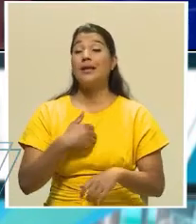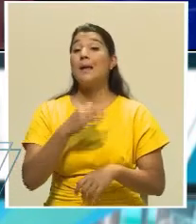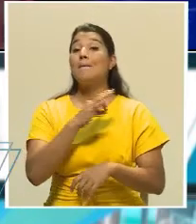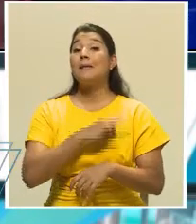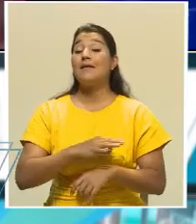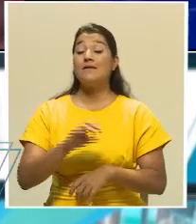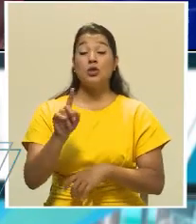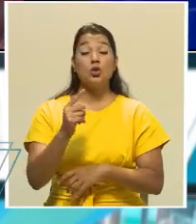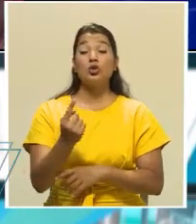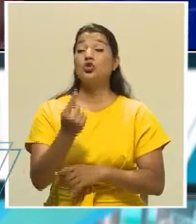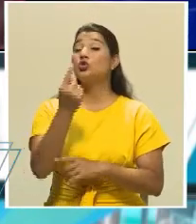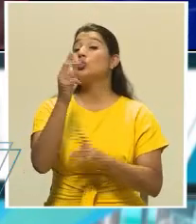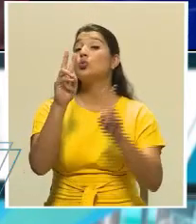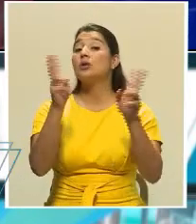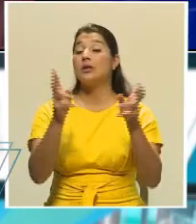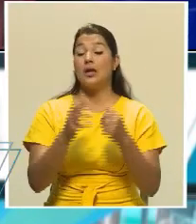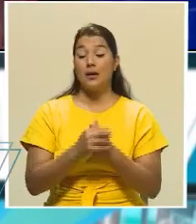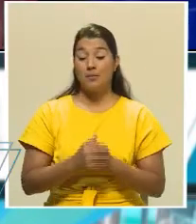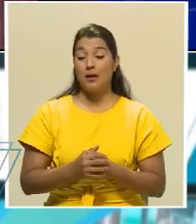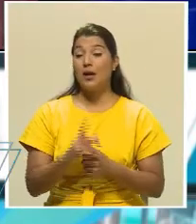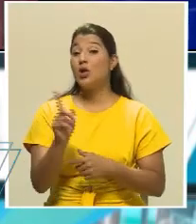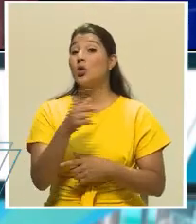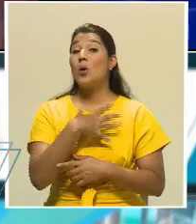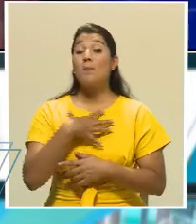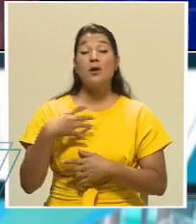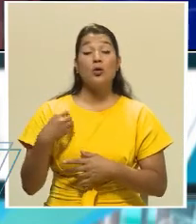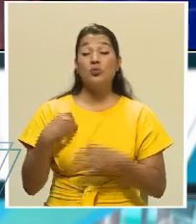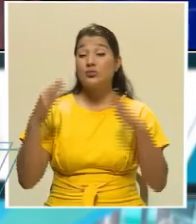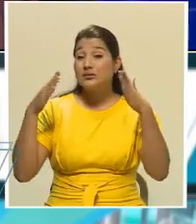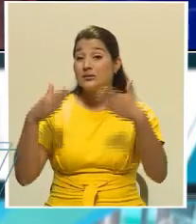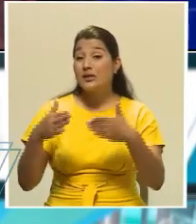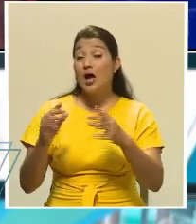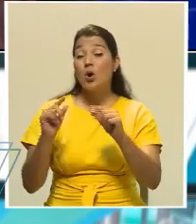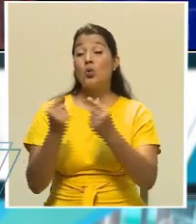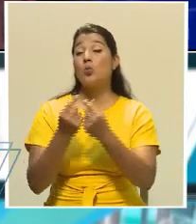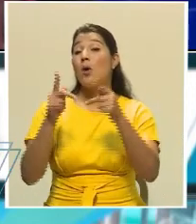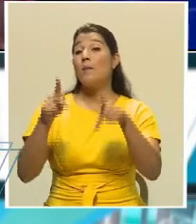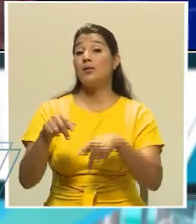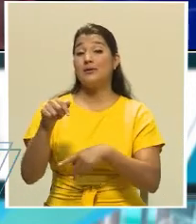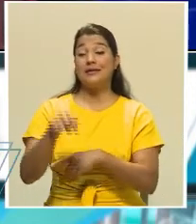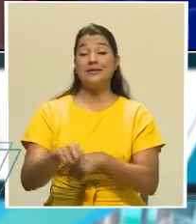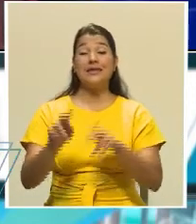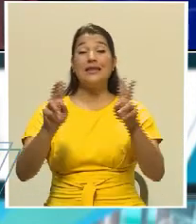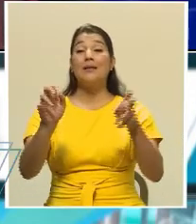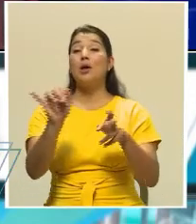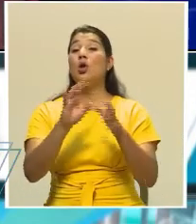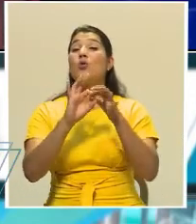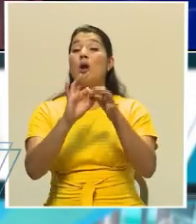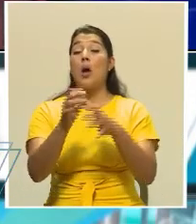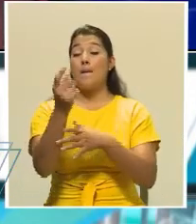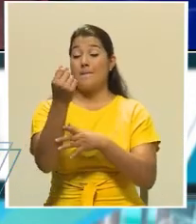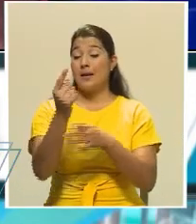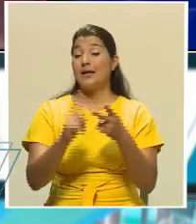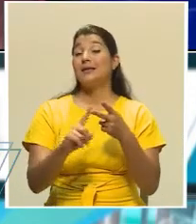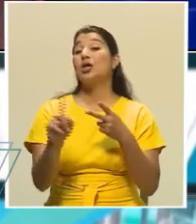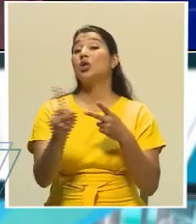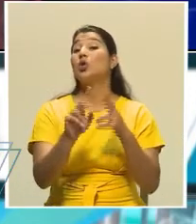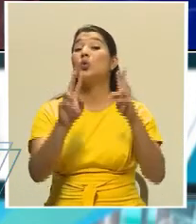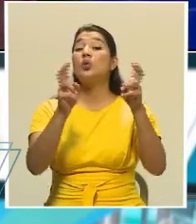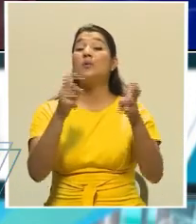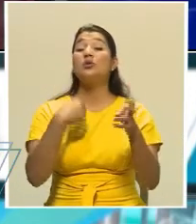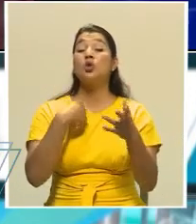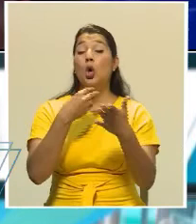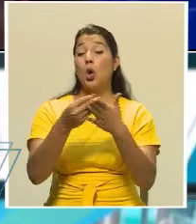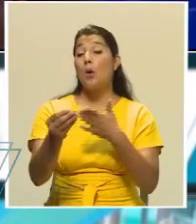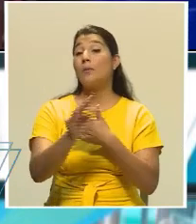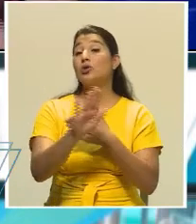mí me gusta siempre hablar muy francamente de estos temas, ¿verdad? Porque este no es un tema de la plata, este no es un tema de enfoque fiscalista, este